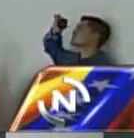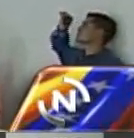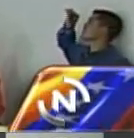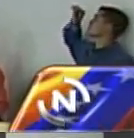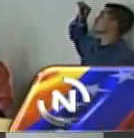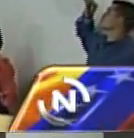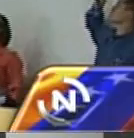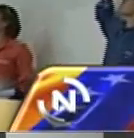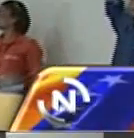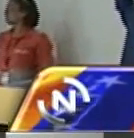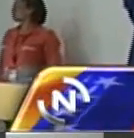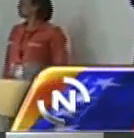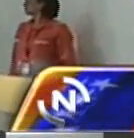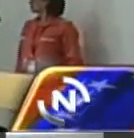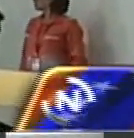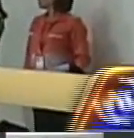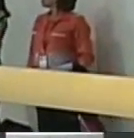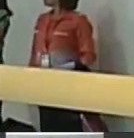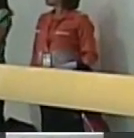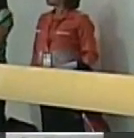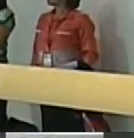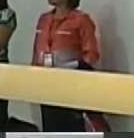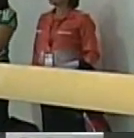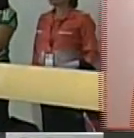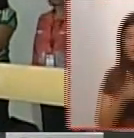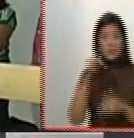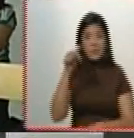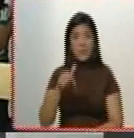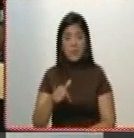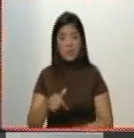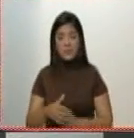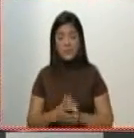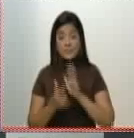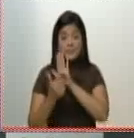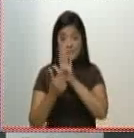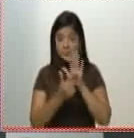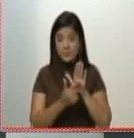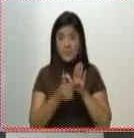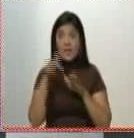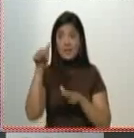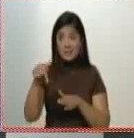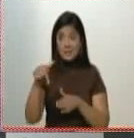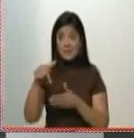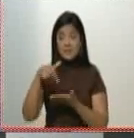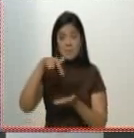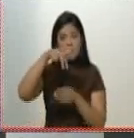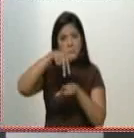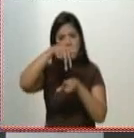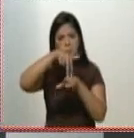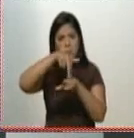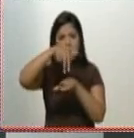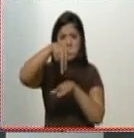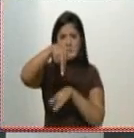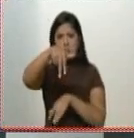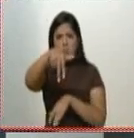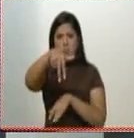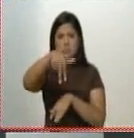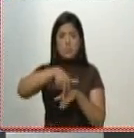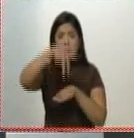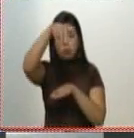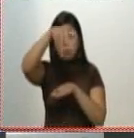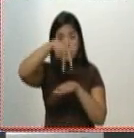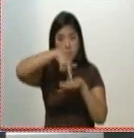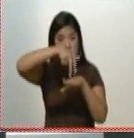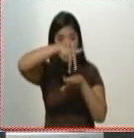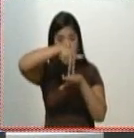Bien, son parte de las exhibiciones que estamos viendo en la gimnasia rítmica. Es parte